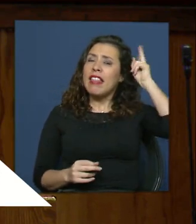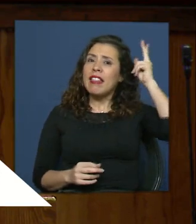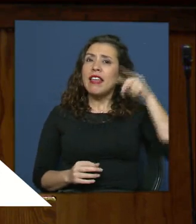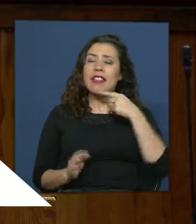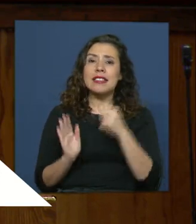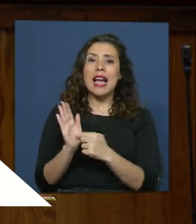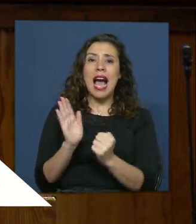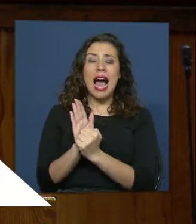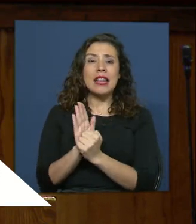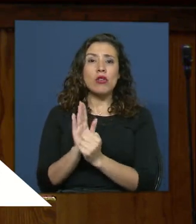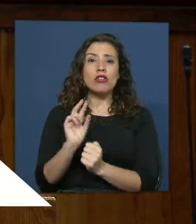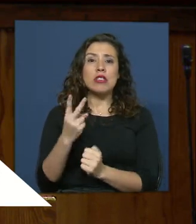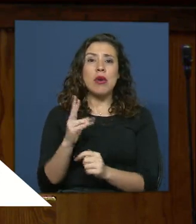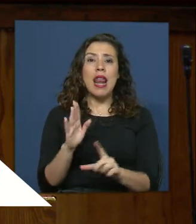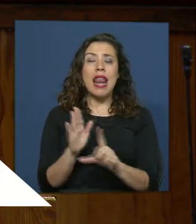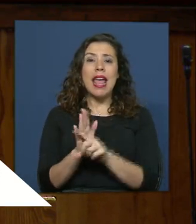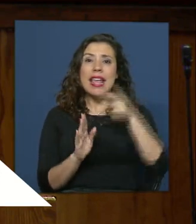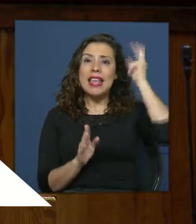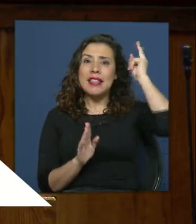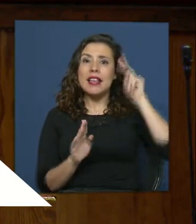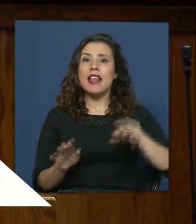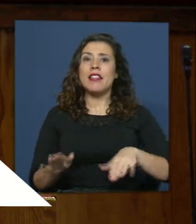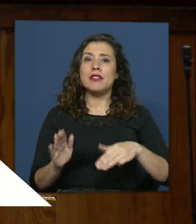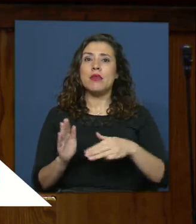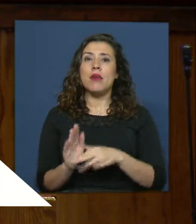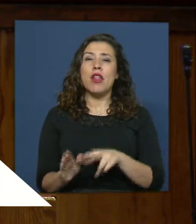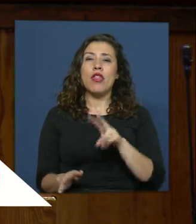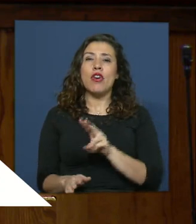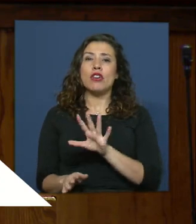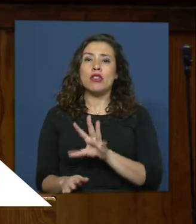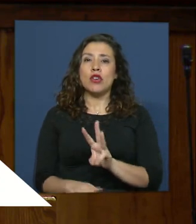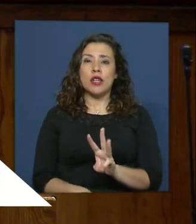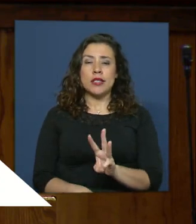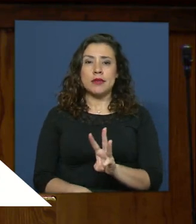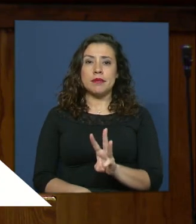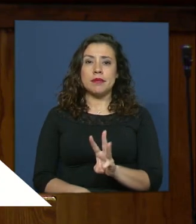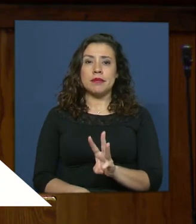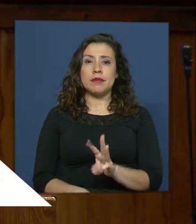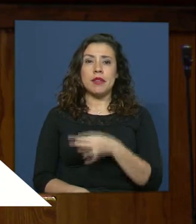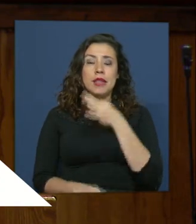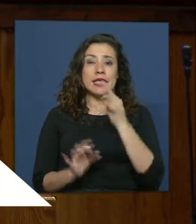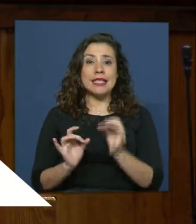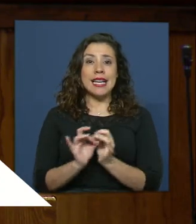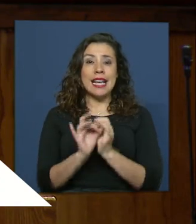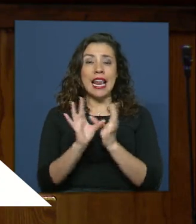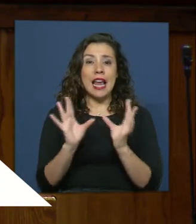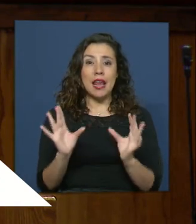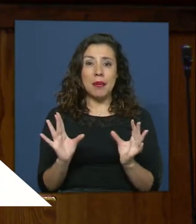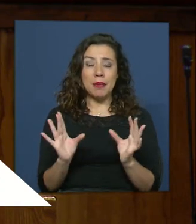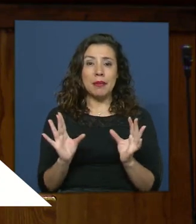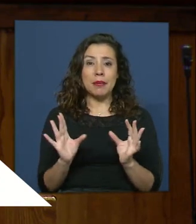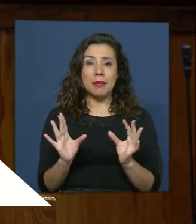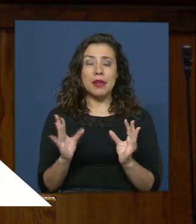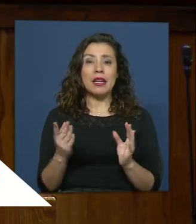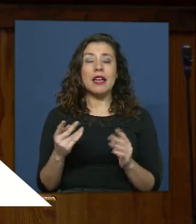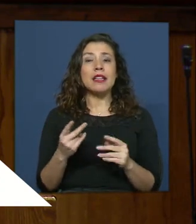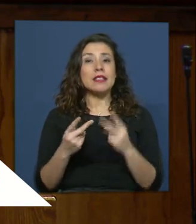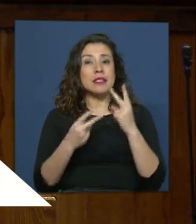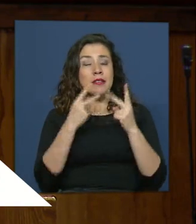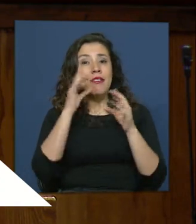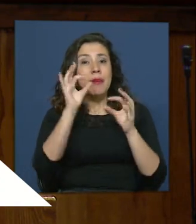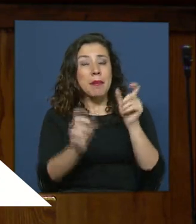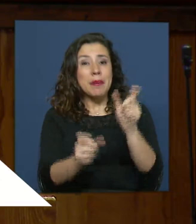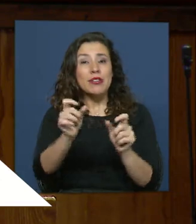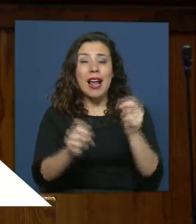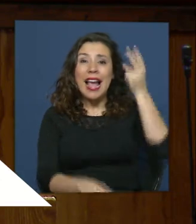el artículo segundo de la ley indígena número 19.253, que expresamente señala que se considerarán